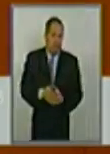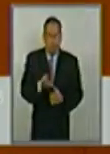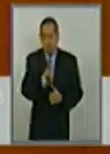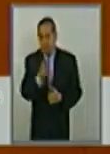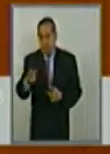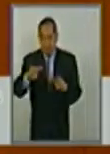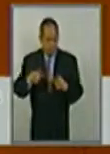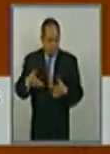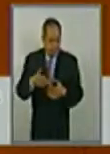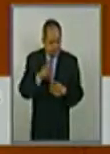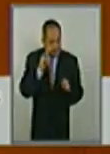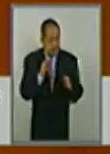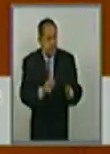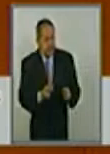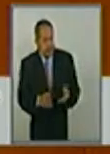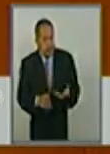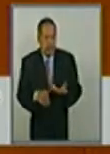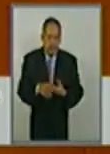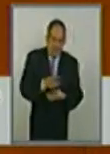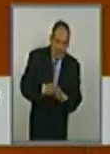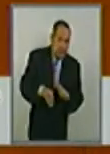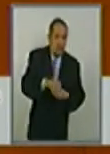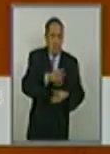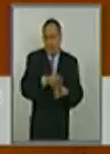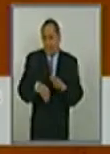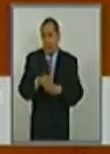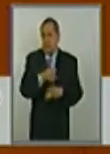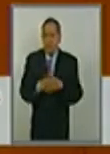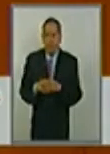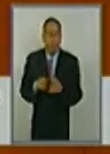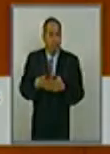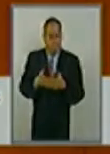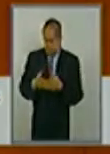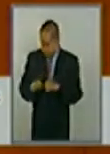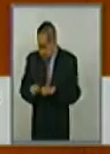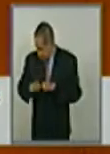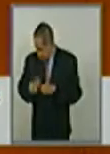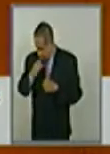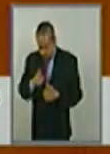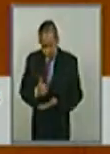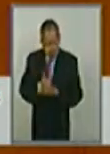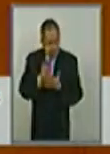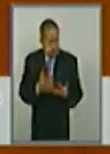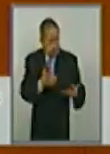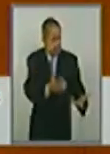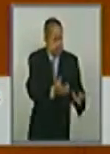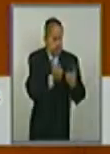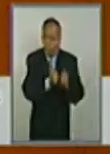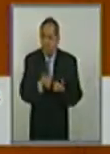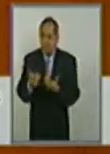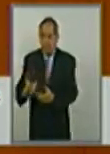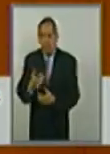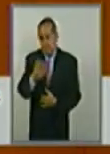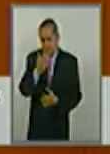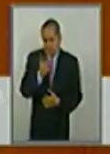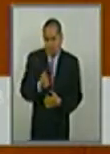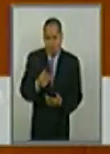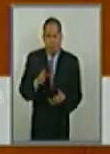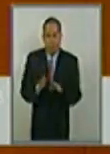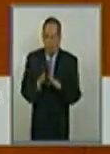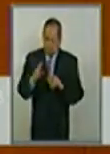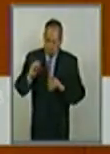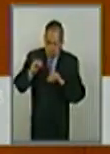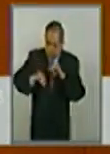pescadores ven y viven con carencias respecto al equipo con el que cuentan, incluyendo los aditamentos